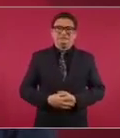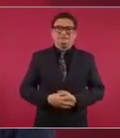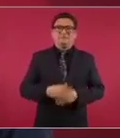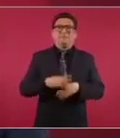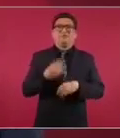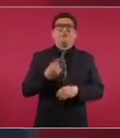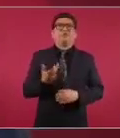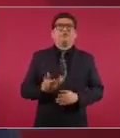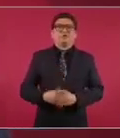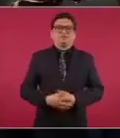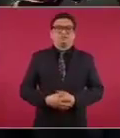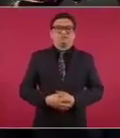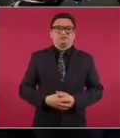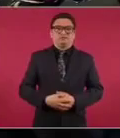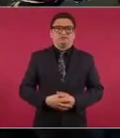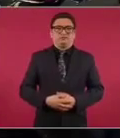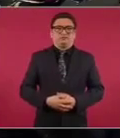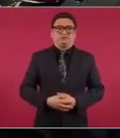Porque